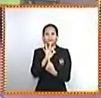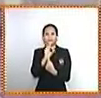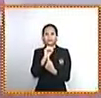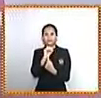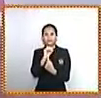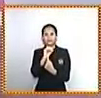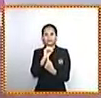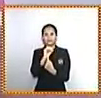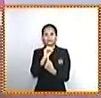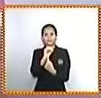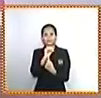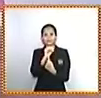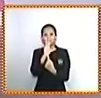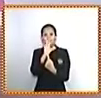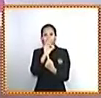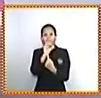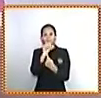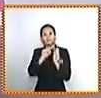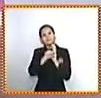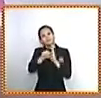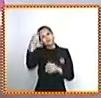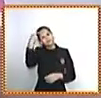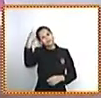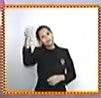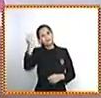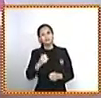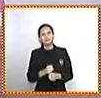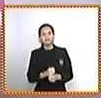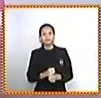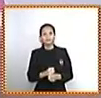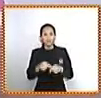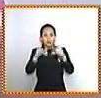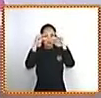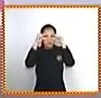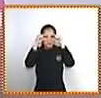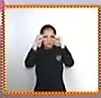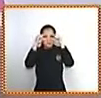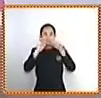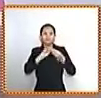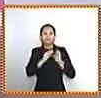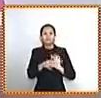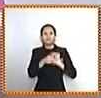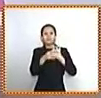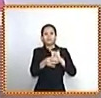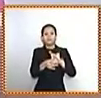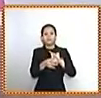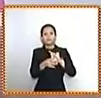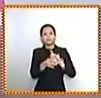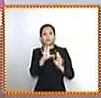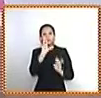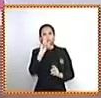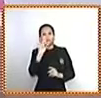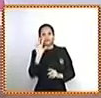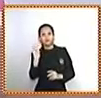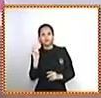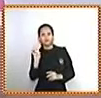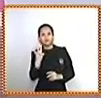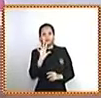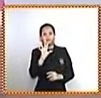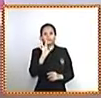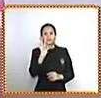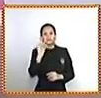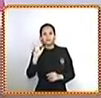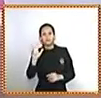0, número ganador para la diaria 90 con su símbolo de sueños lentes. Otros números que le relacionan son el 77 y el